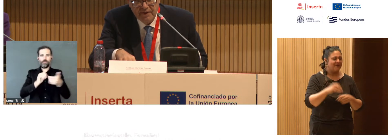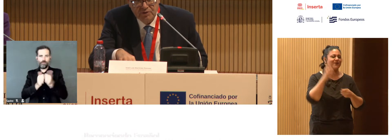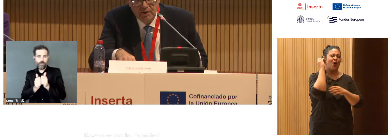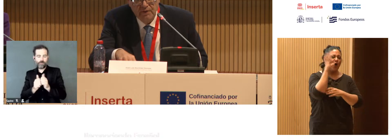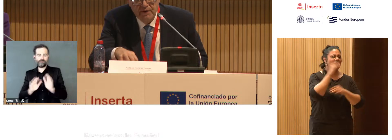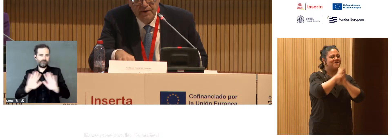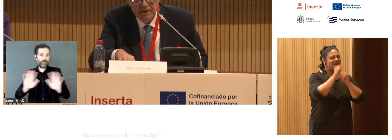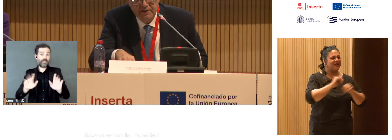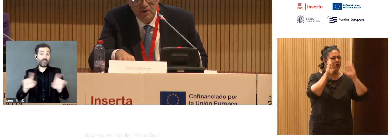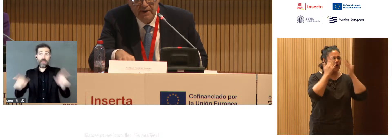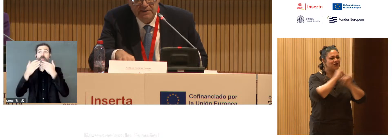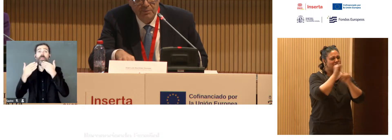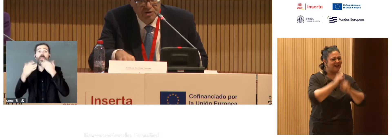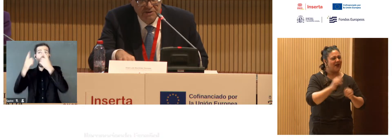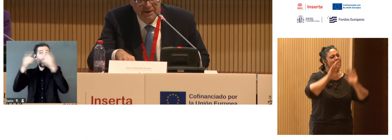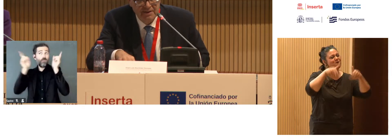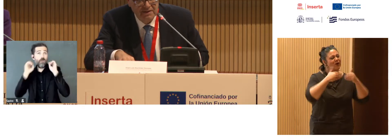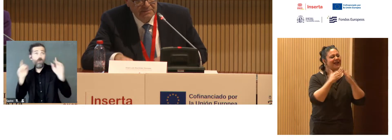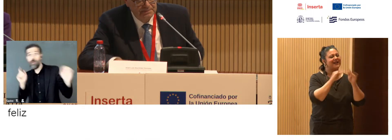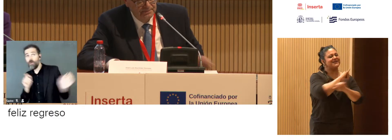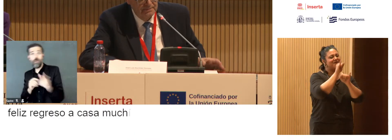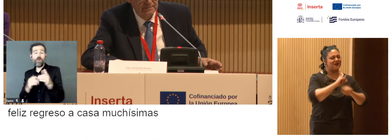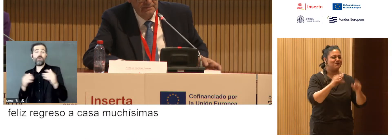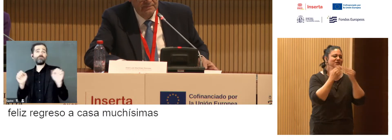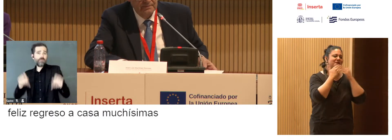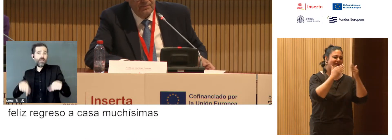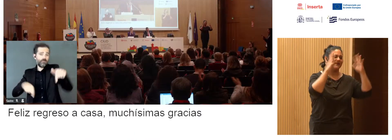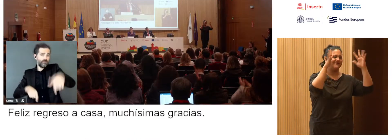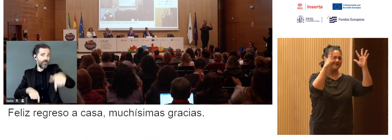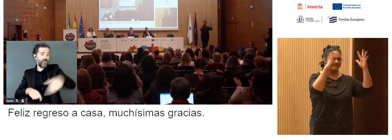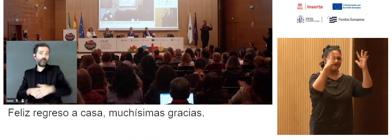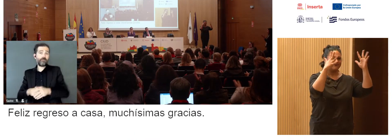feliz congreso y feliz regreso a casa. Muchísimas gracias.